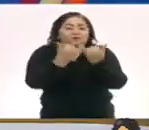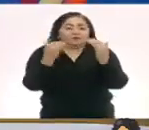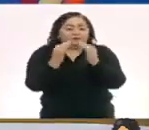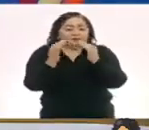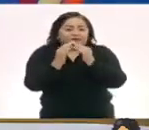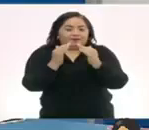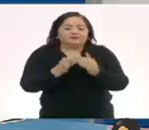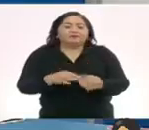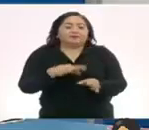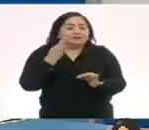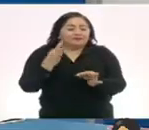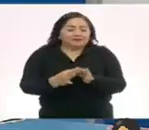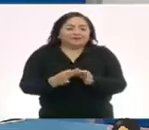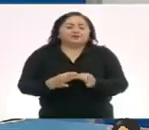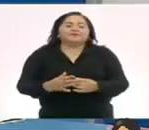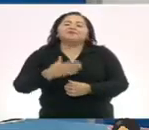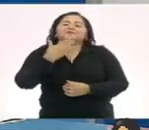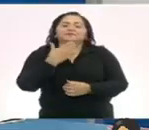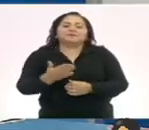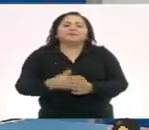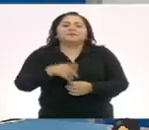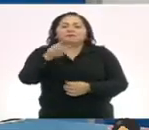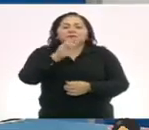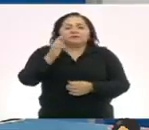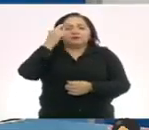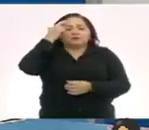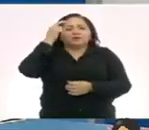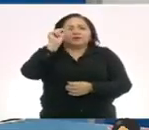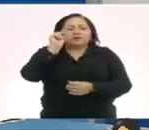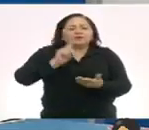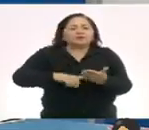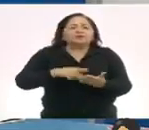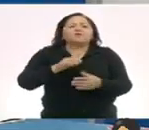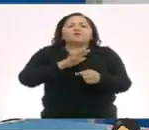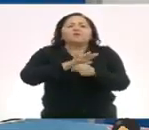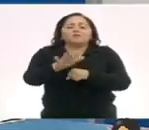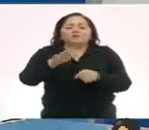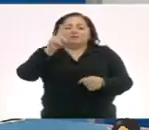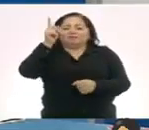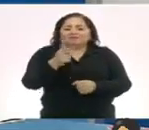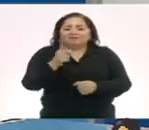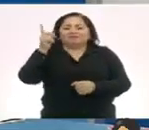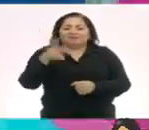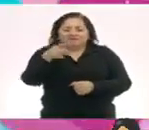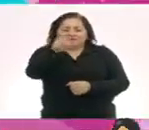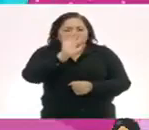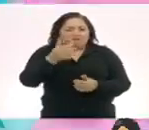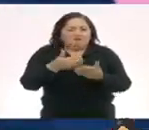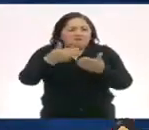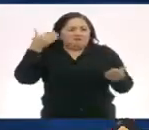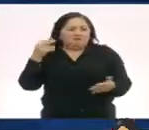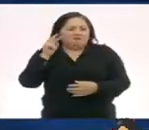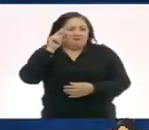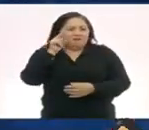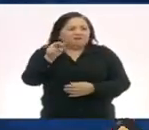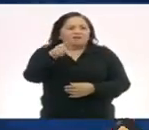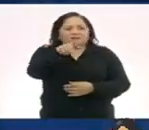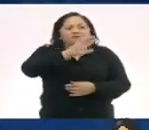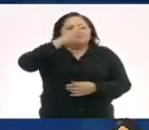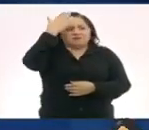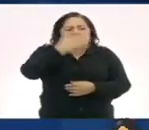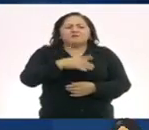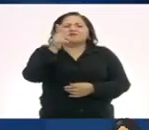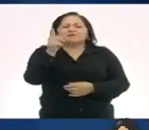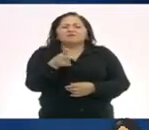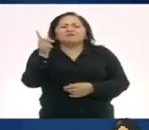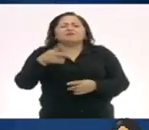casa? ¿Listos? Muy bien, recordemos un poquito de lo que son las fracciones. Ustedes ya lo vieron y saben que las